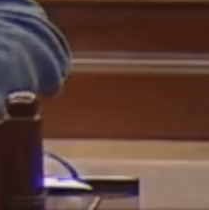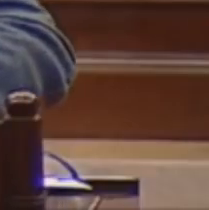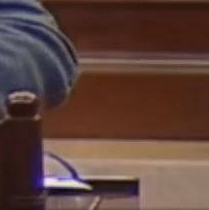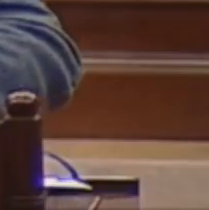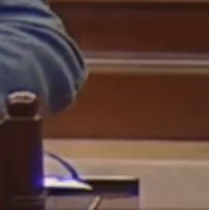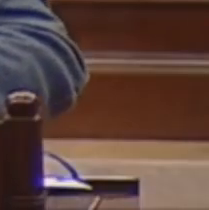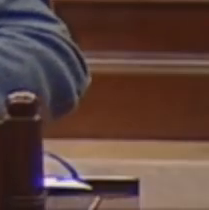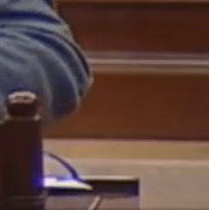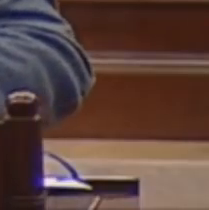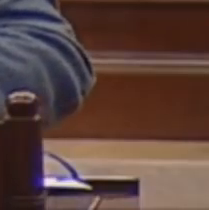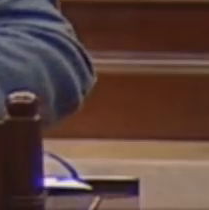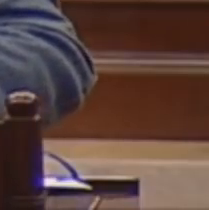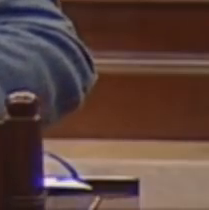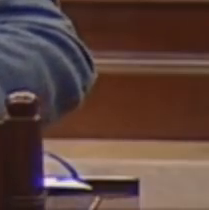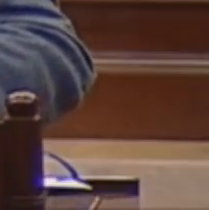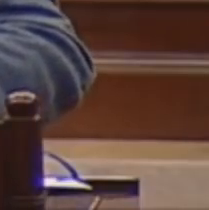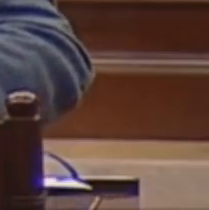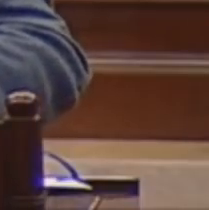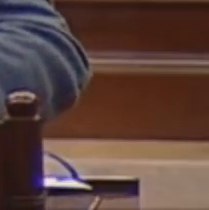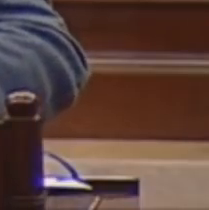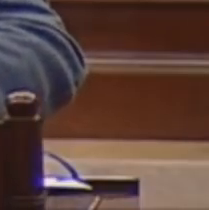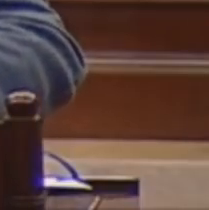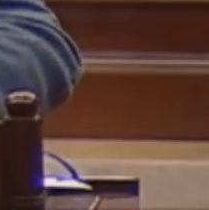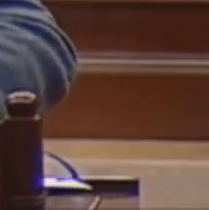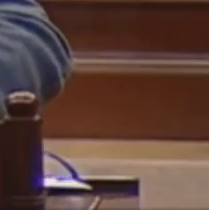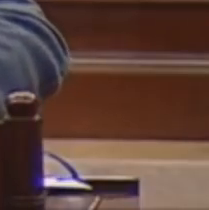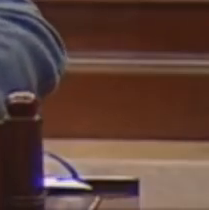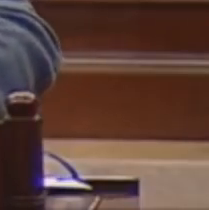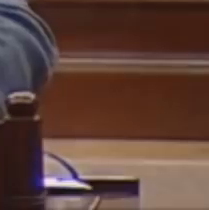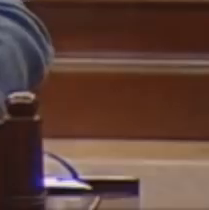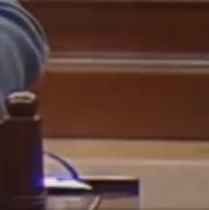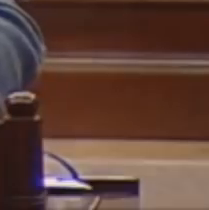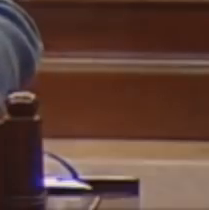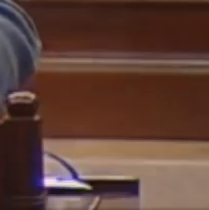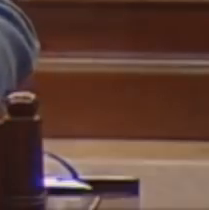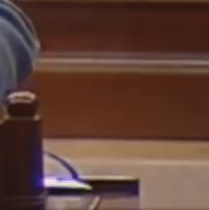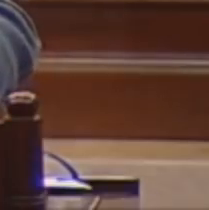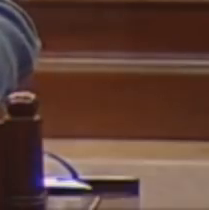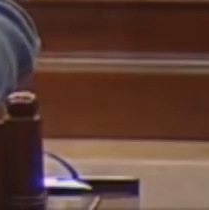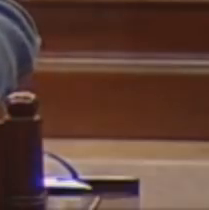un día Dios los perdone, se prestan a recibir itinerarios muy fuertes a cambio de